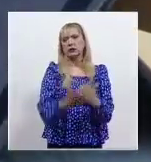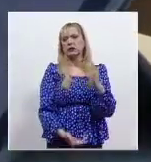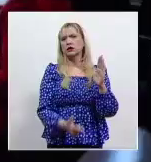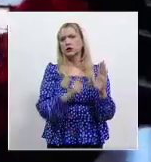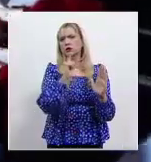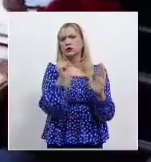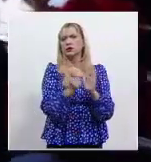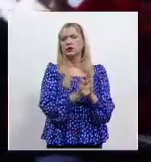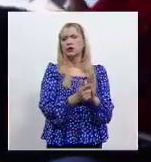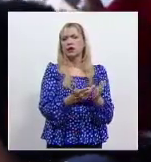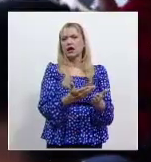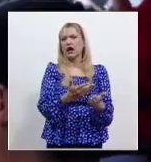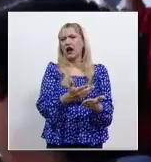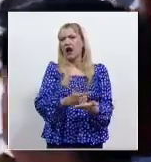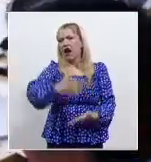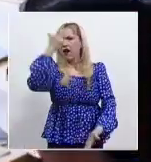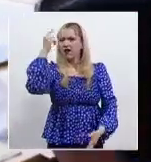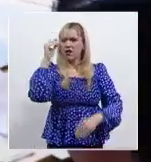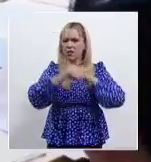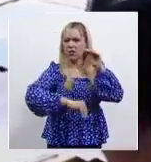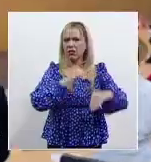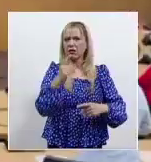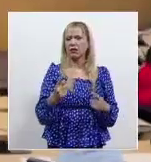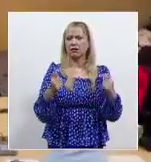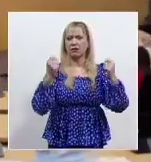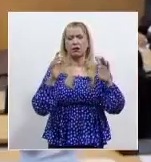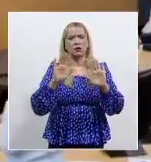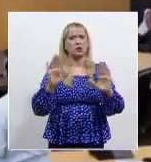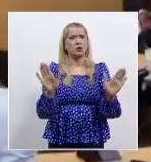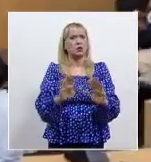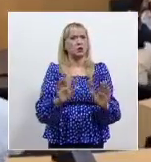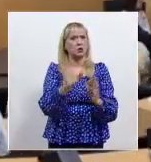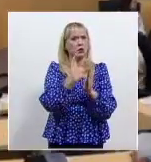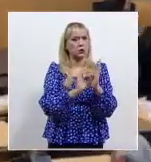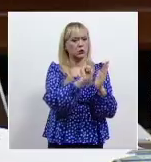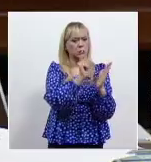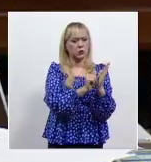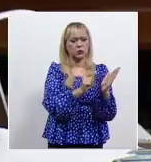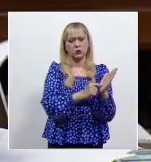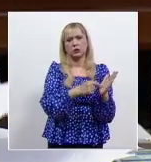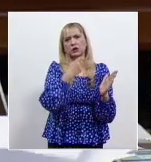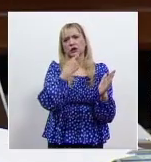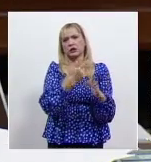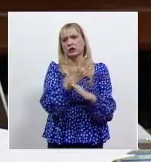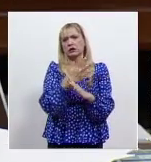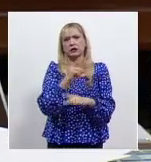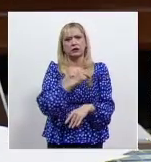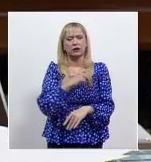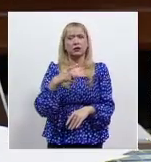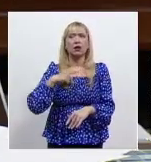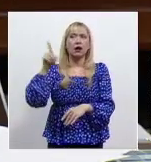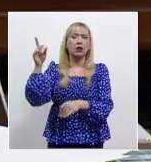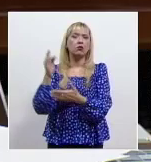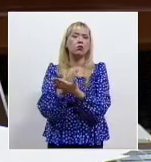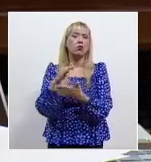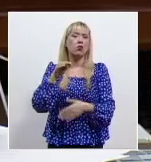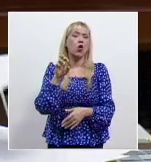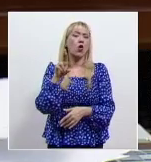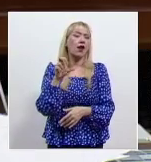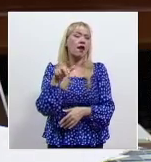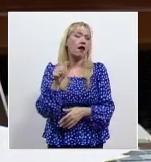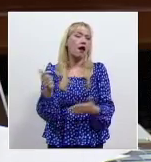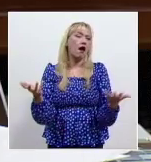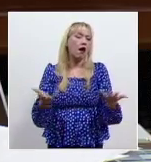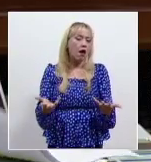proceso legislativo al resolver una acción de inconstitucionalidad promovida por Morena. Asistiéndole la razón